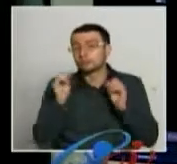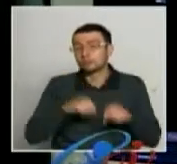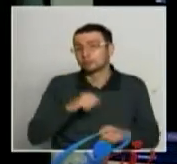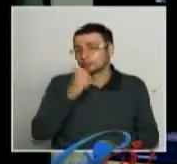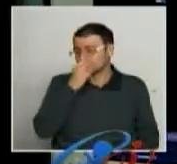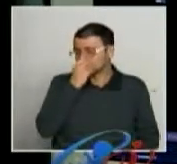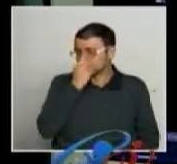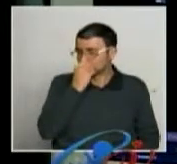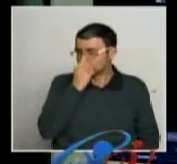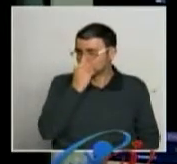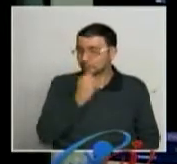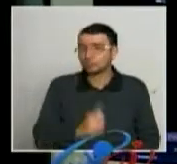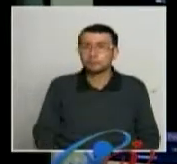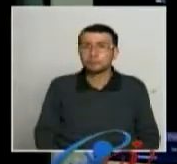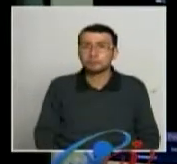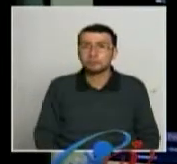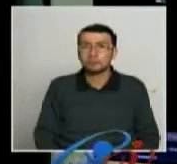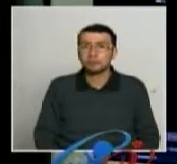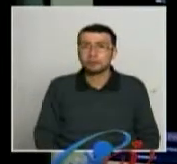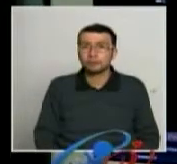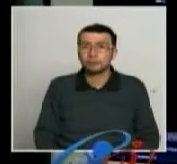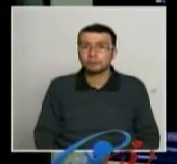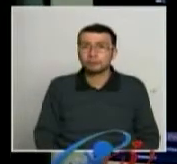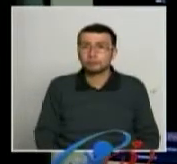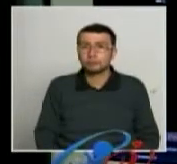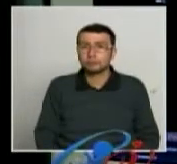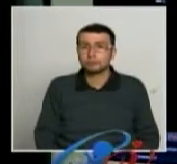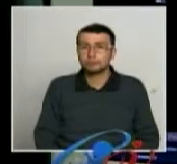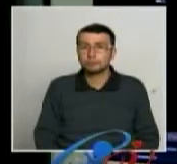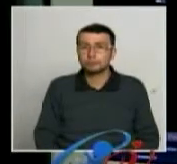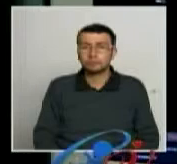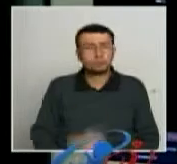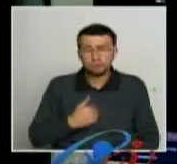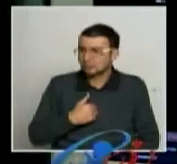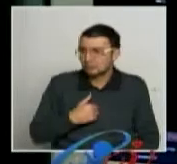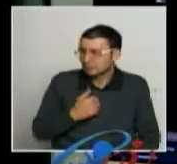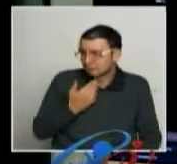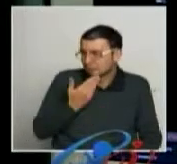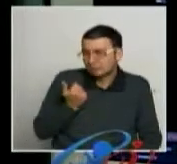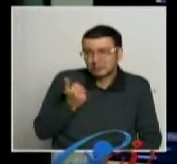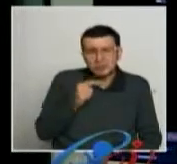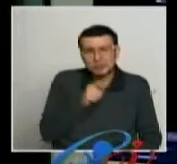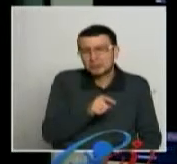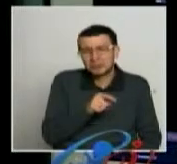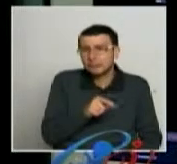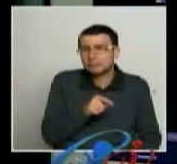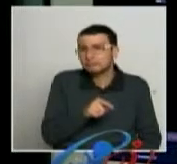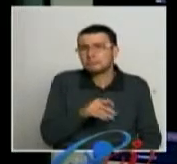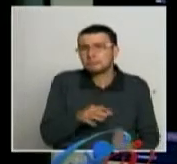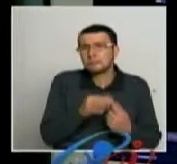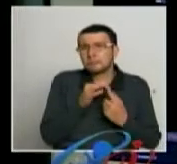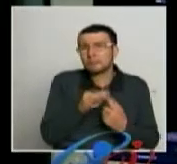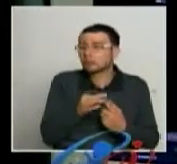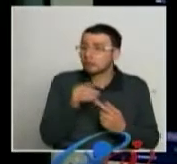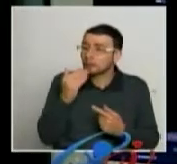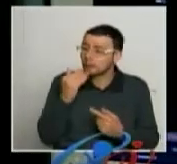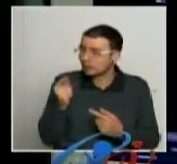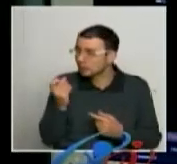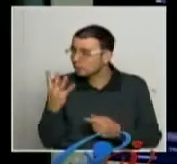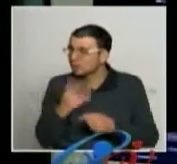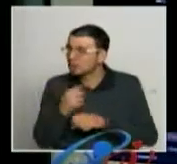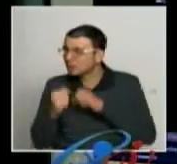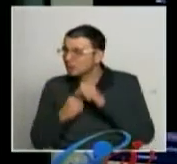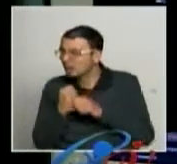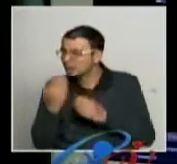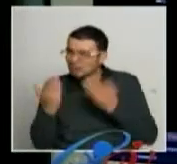se puede analizar incluso más fácil. Yo prefiero hacer en mi caso, sobre todo en pacientes después de cierta edad,